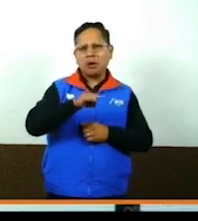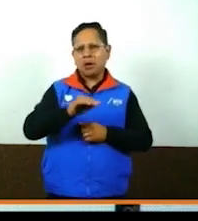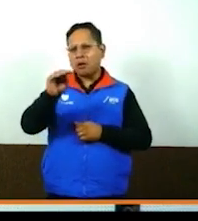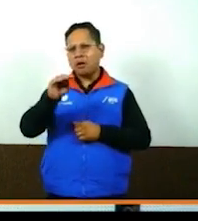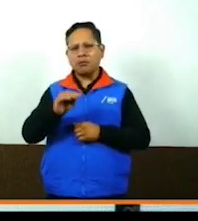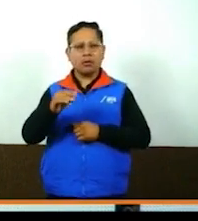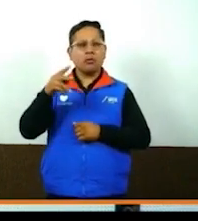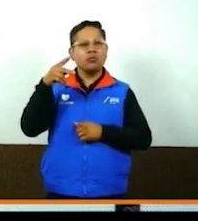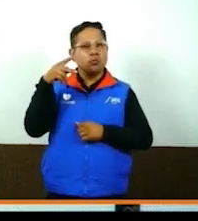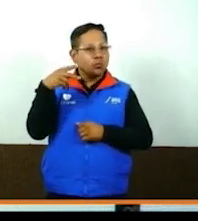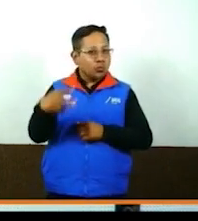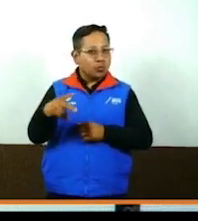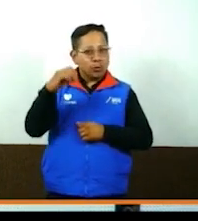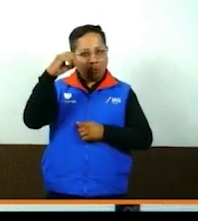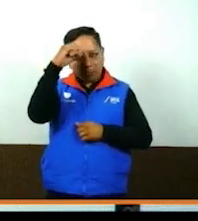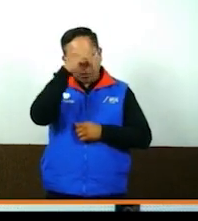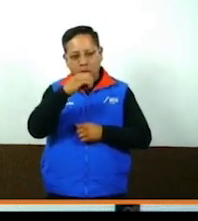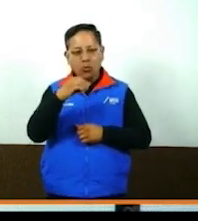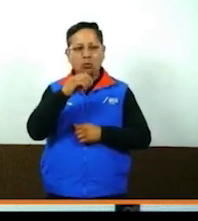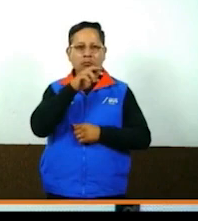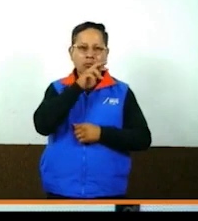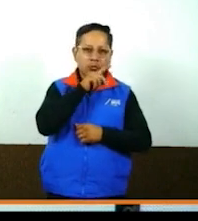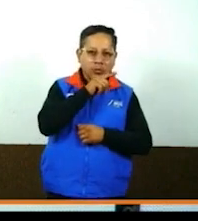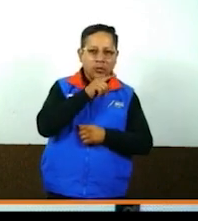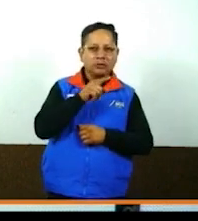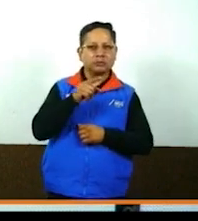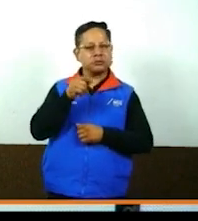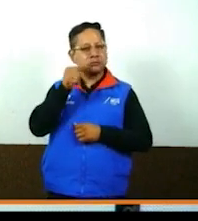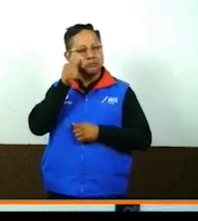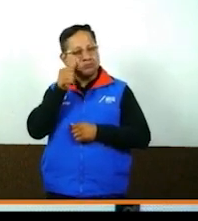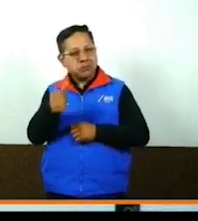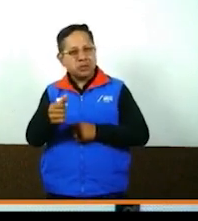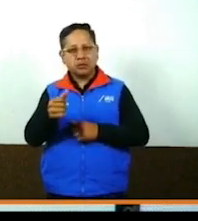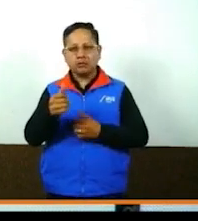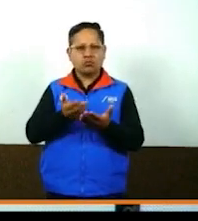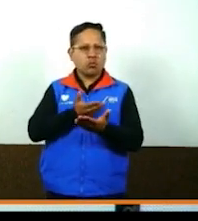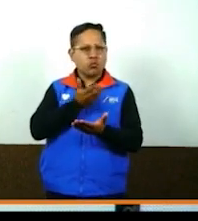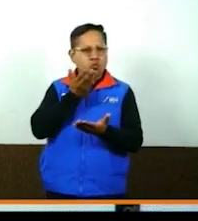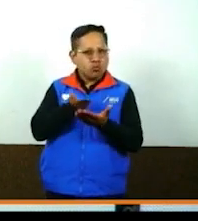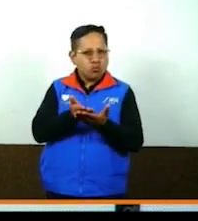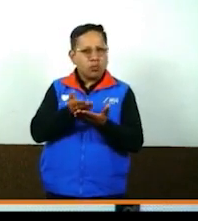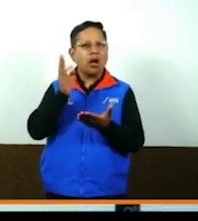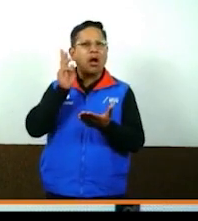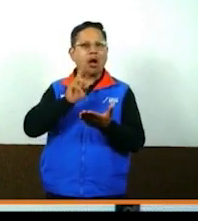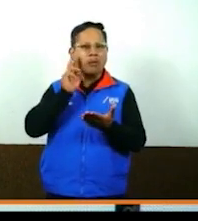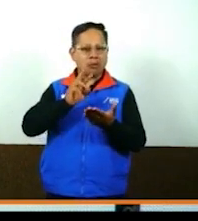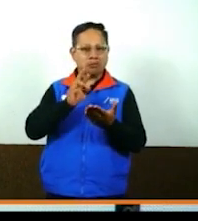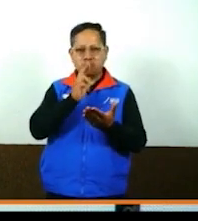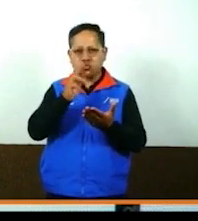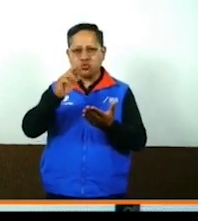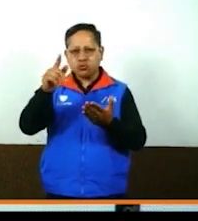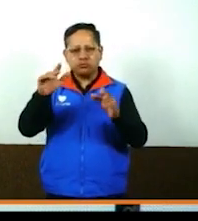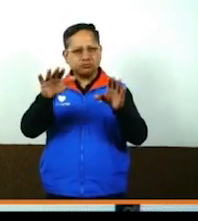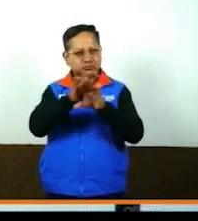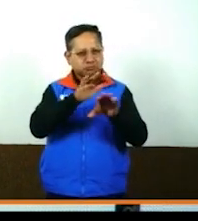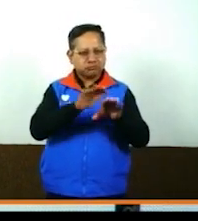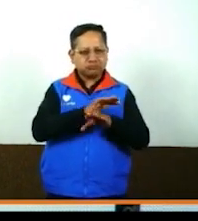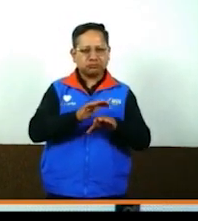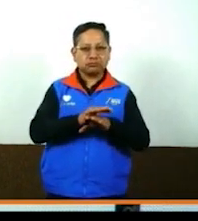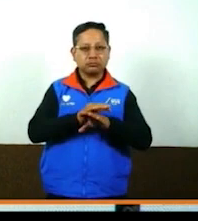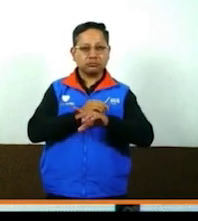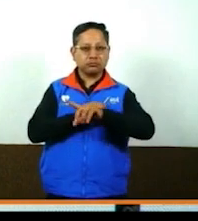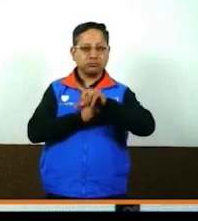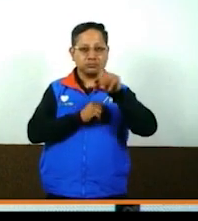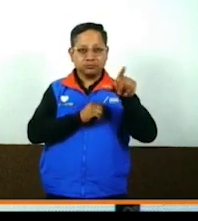las perspectivas, las inquietudes, escuchar también las propuestas que tienen para mejora, para cambios del distintivo y